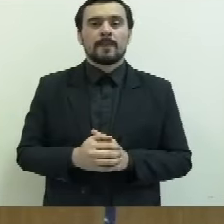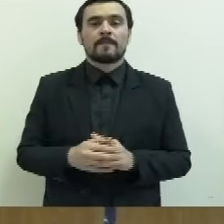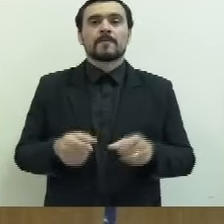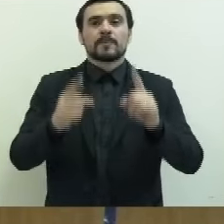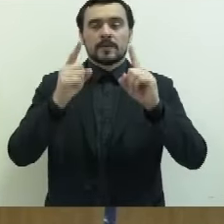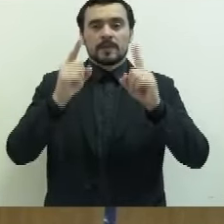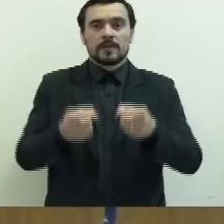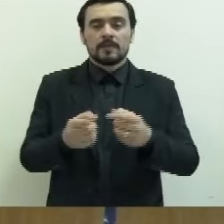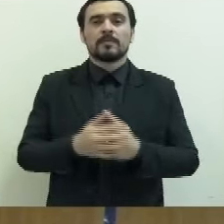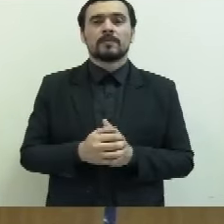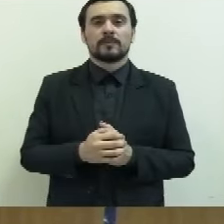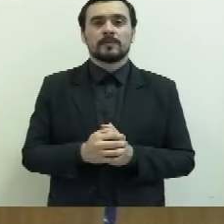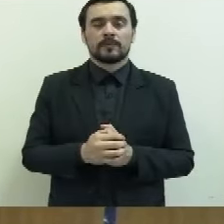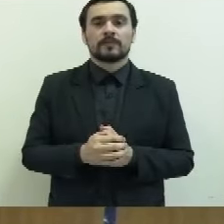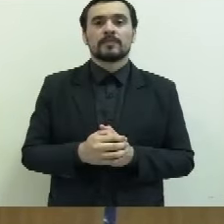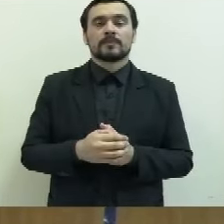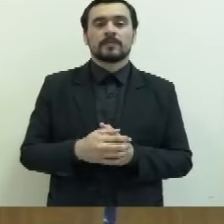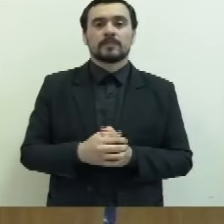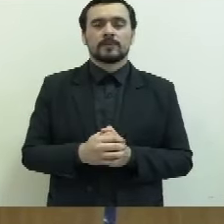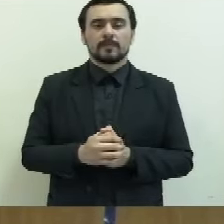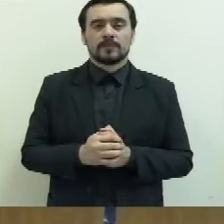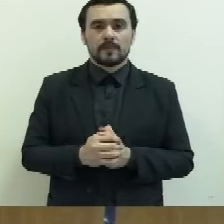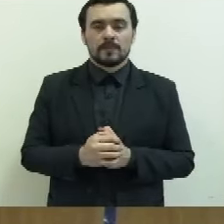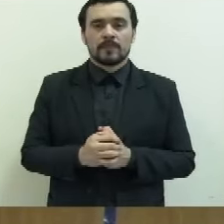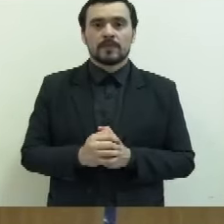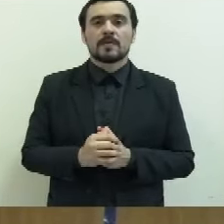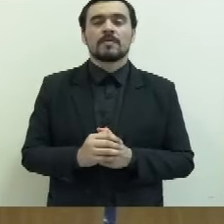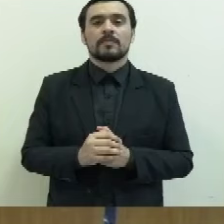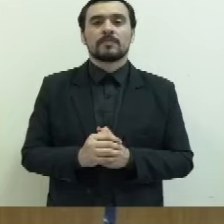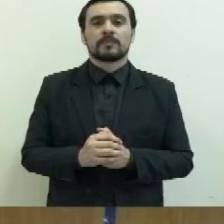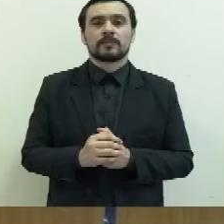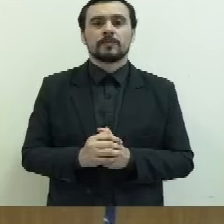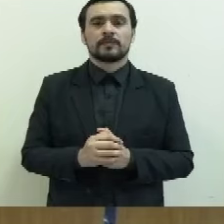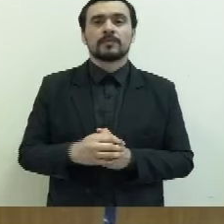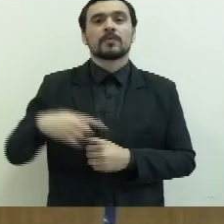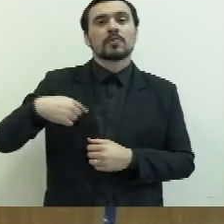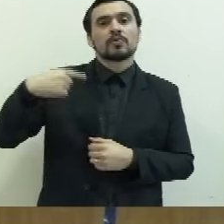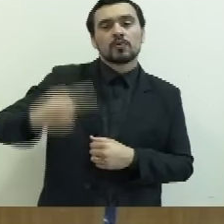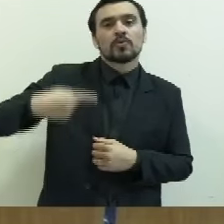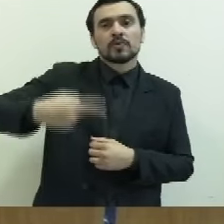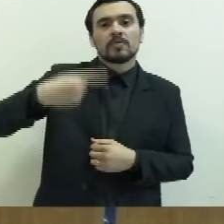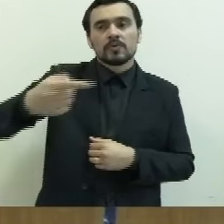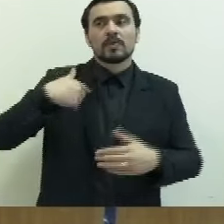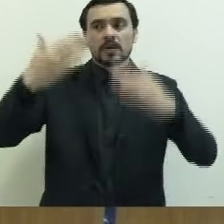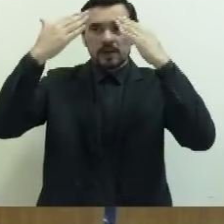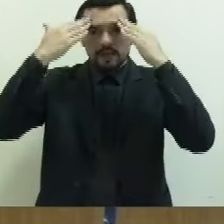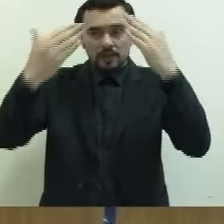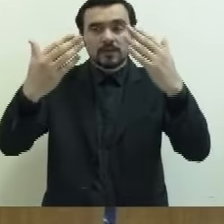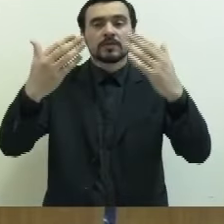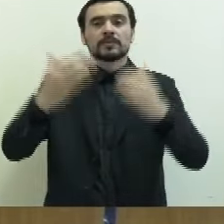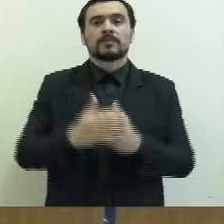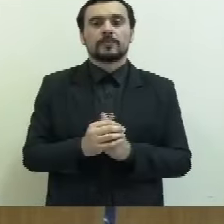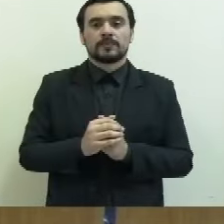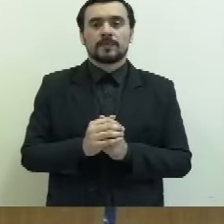valiente, gloriosa y soberana República del Paraguay. Todos los días me levanto y agradezco por esta enorme